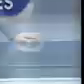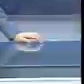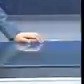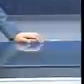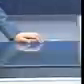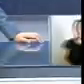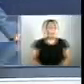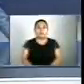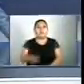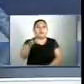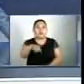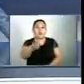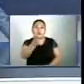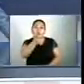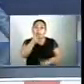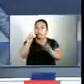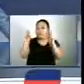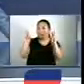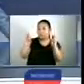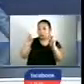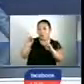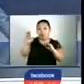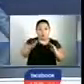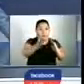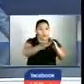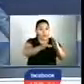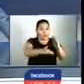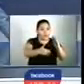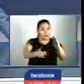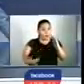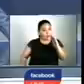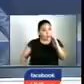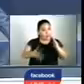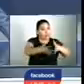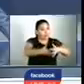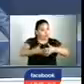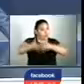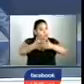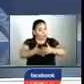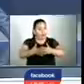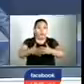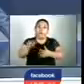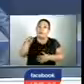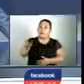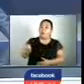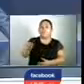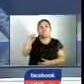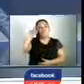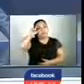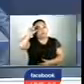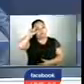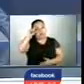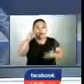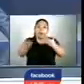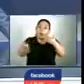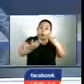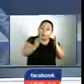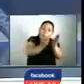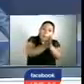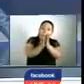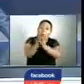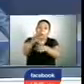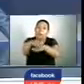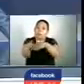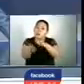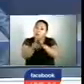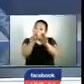tenemos más hechos desde el Capitolio el presidente de Estados Unidos Joe Biden habló al Congreso pidiendo a los legisladores que avancen